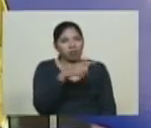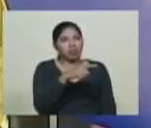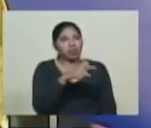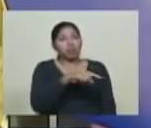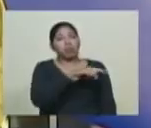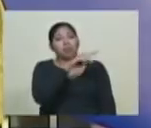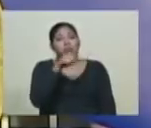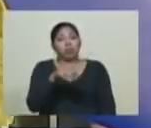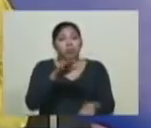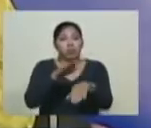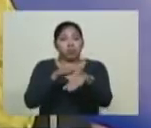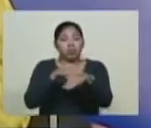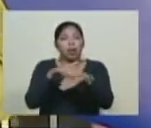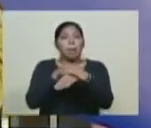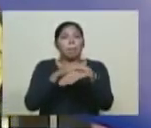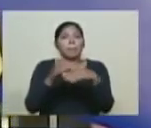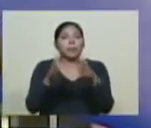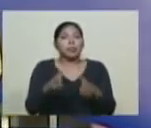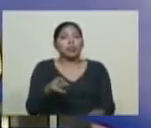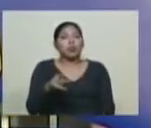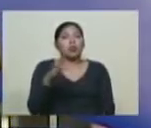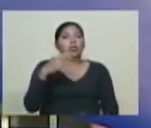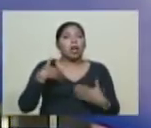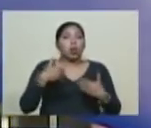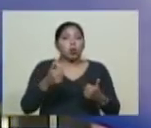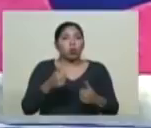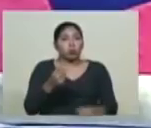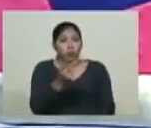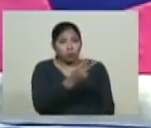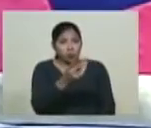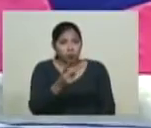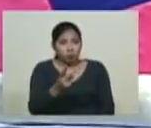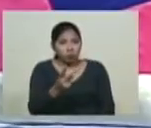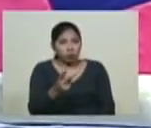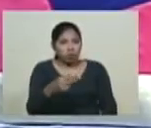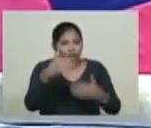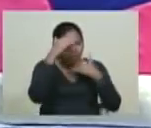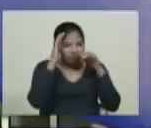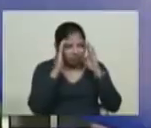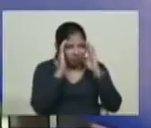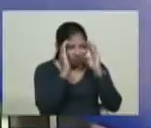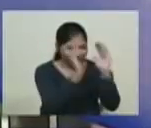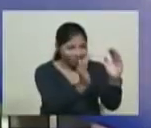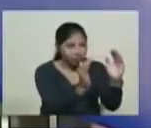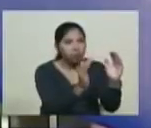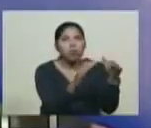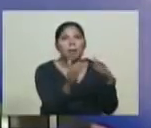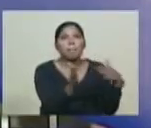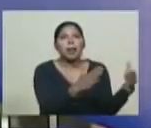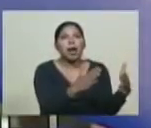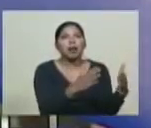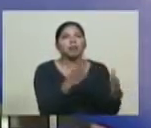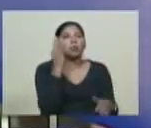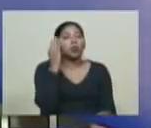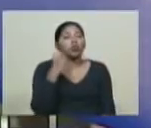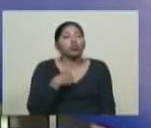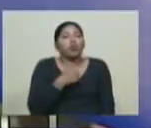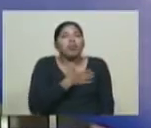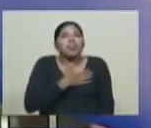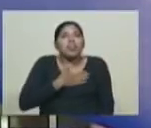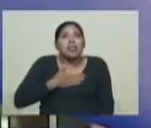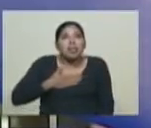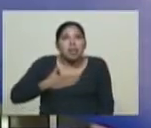ministro de Salud, Luis López, que se dediquen a parto humanizado. Yo quiero, antes que termine el mes de